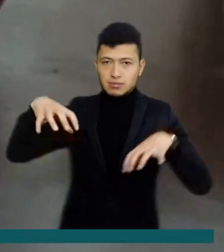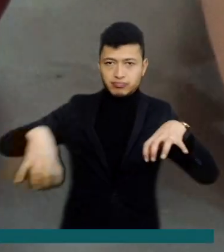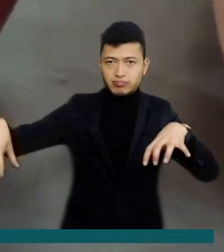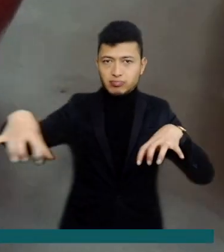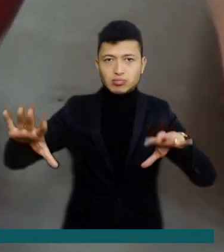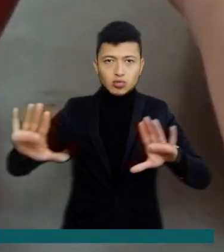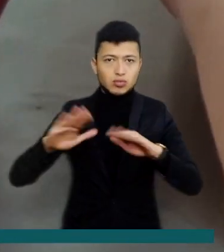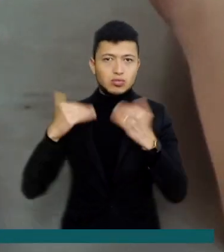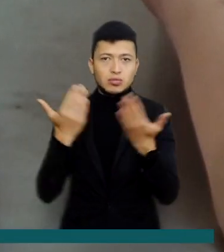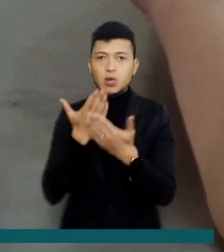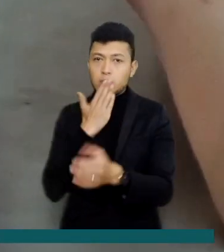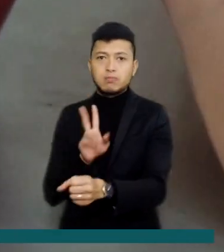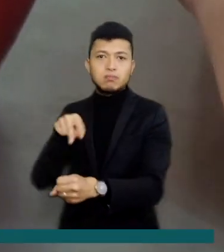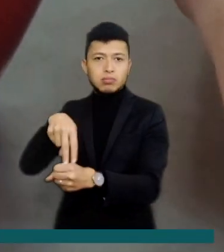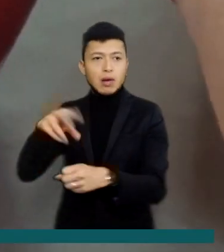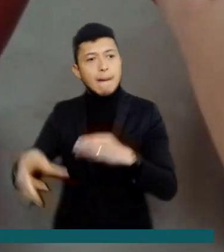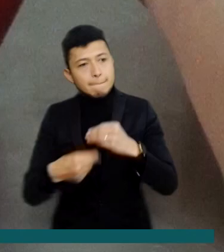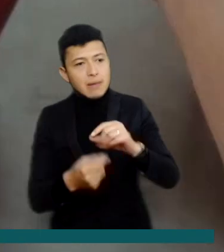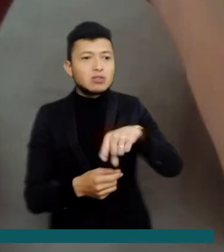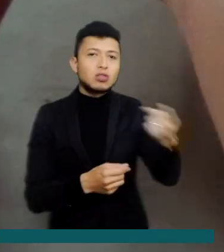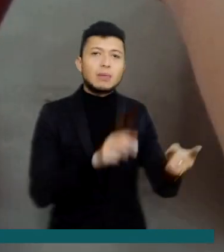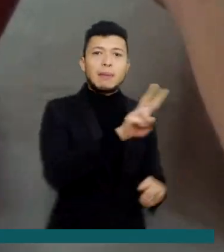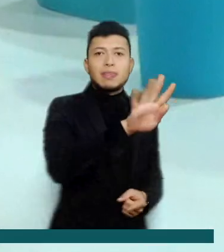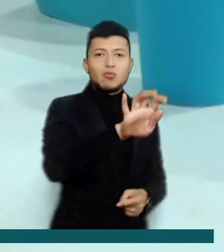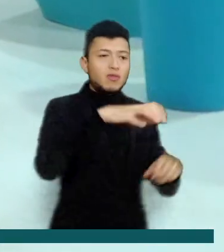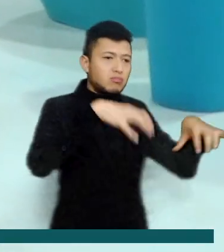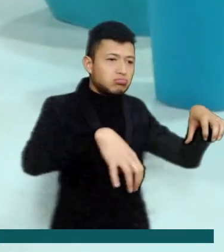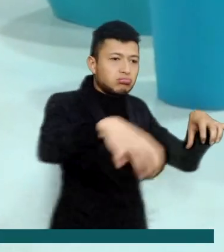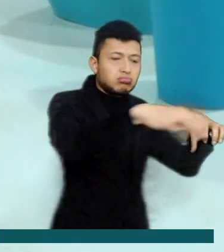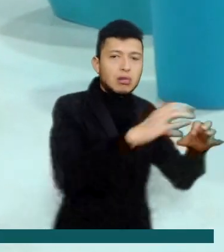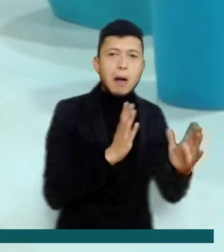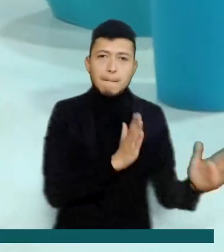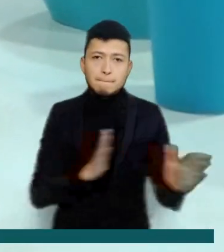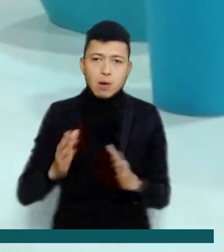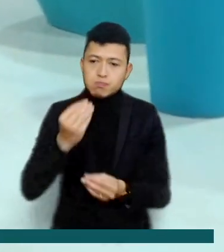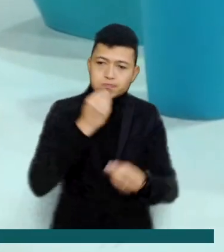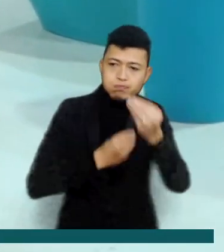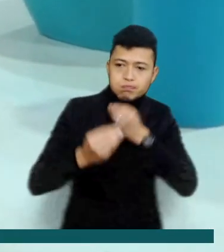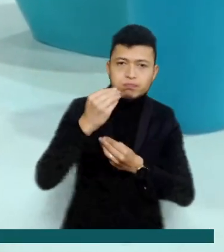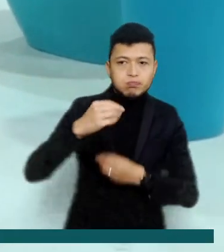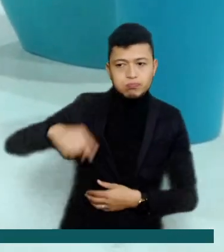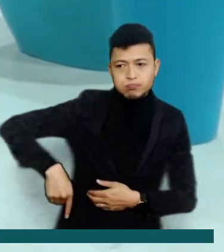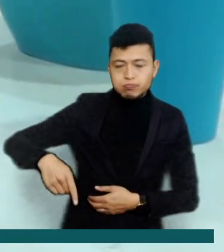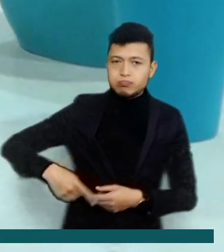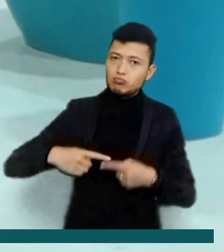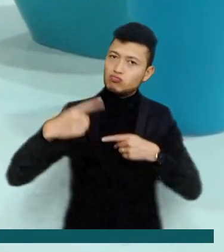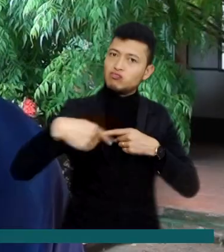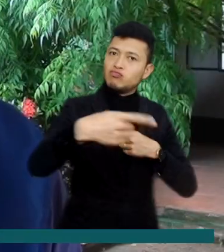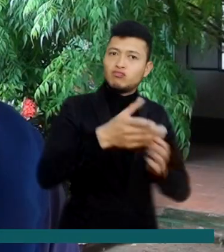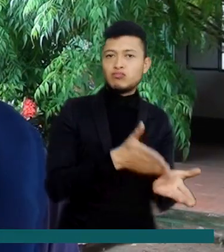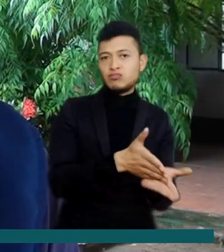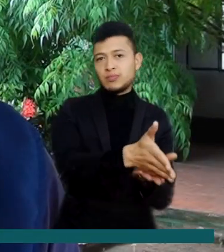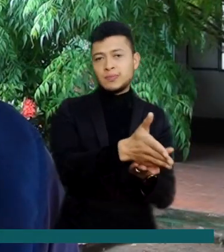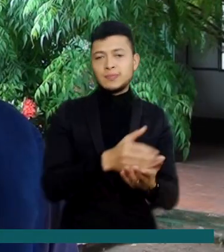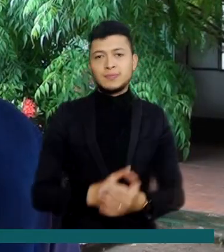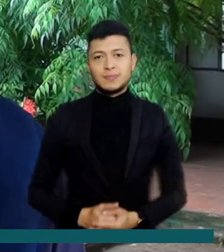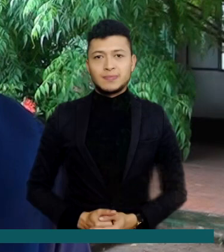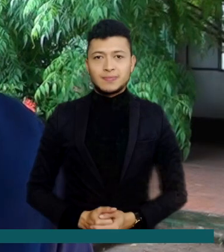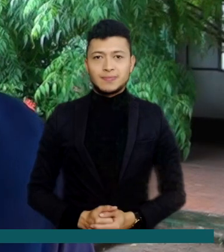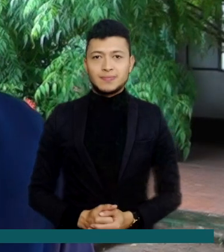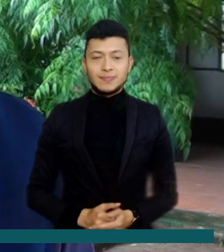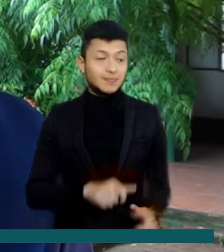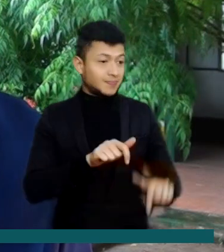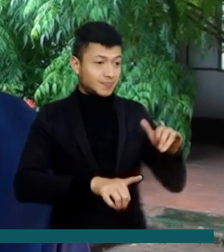5,130 alumnos de otras 29 sedes educativas con un programa de alimentación escolar PAE regular. La Secretaría de